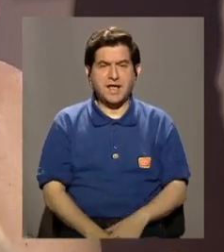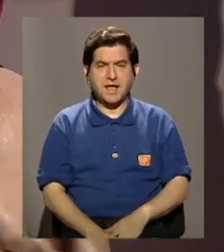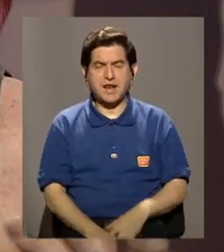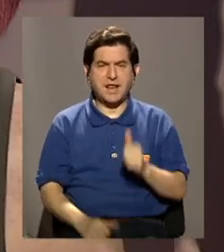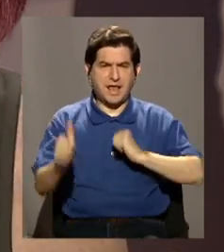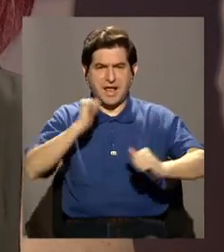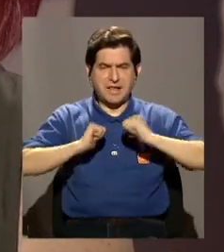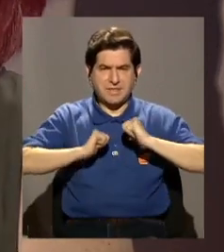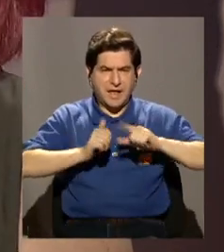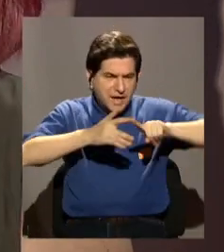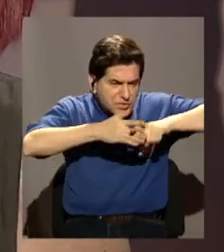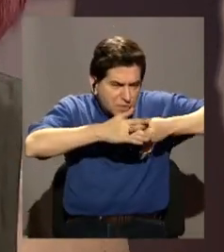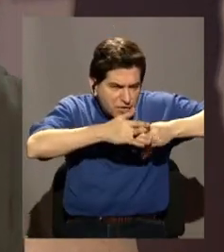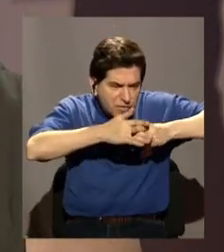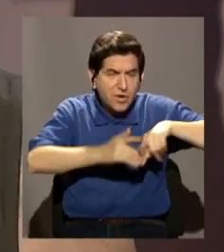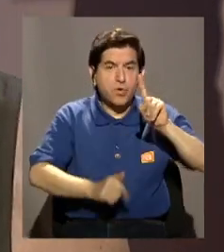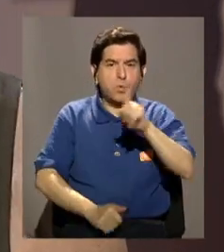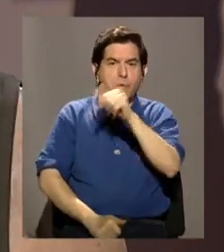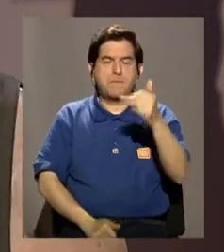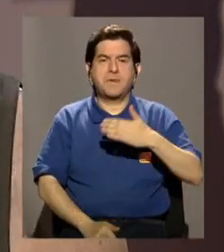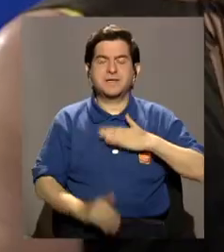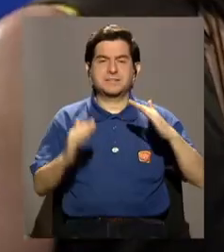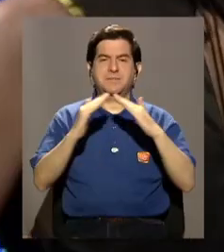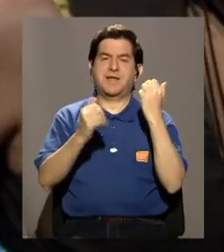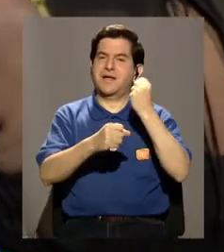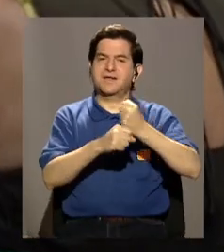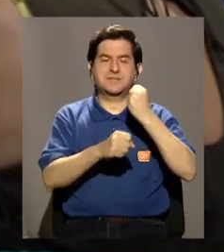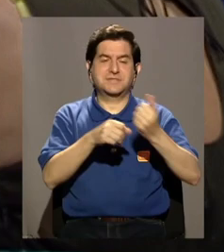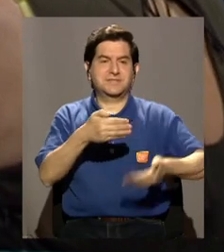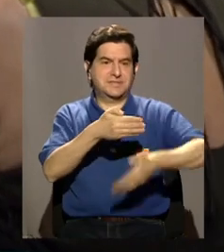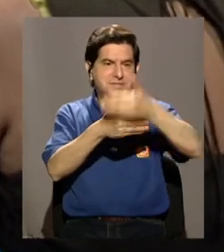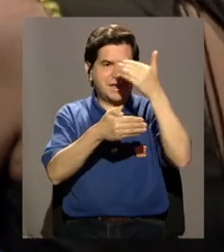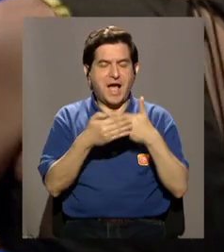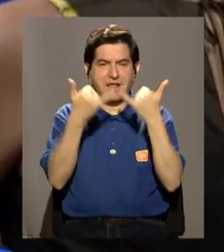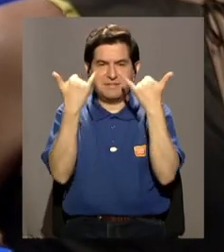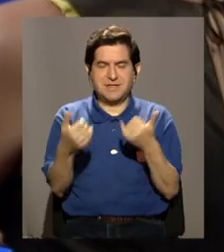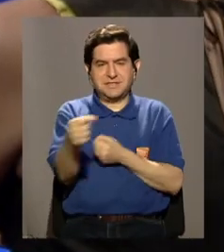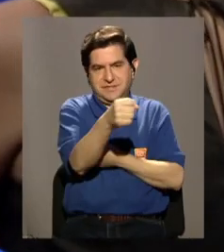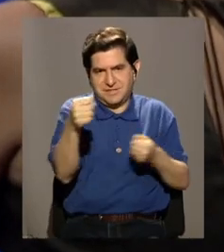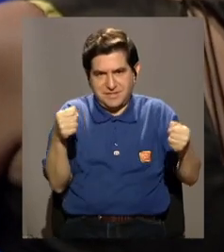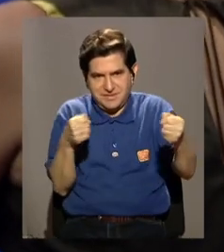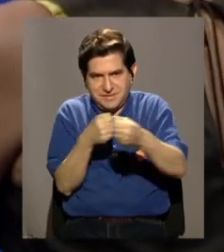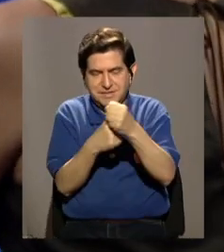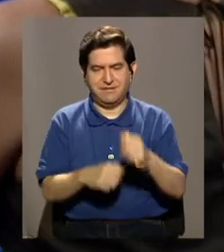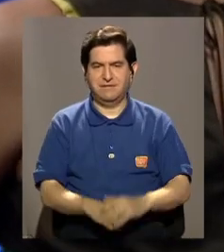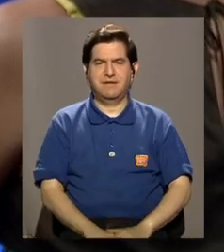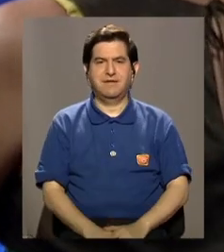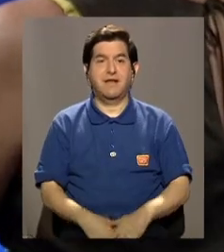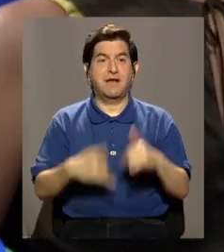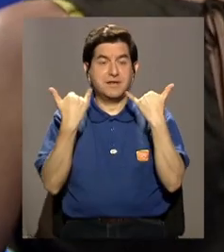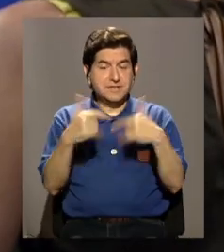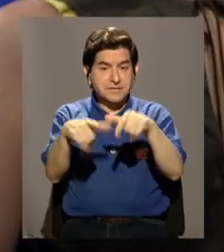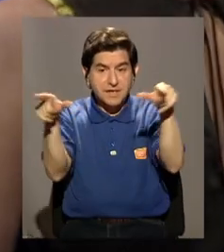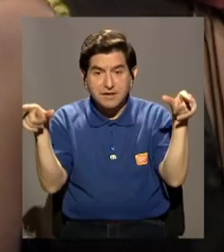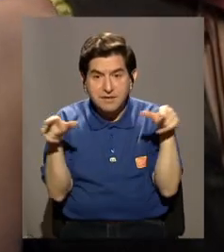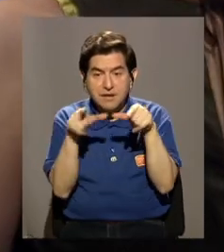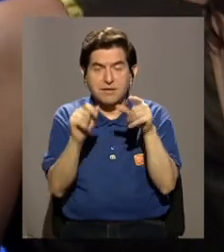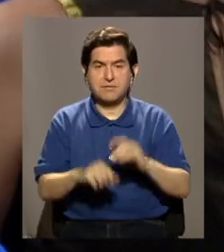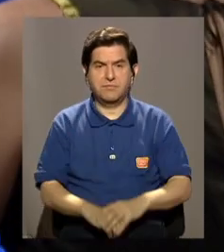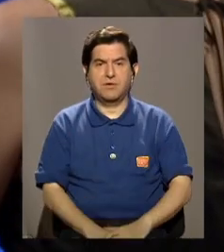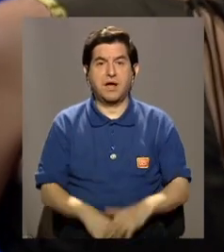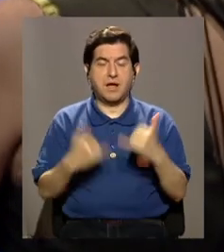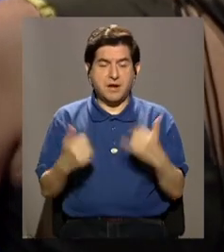nosotros trabajamos un mes en mi casa antes de poder llegar a la sala cuando llegamos a la sala y había que